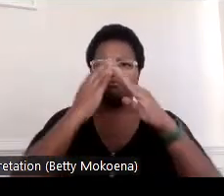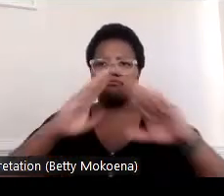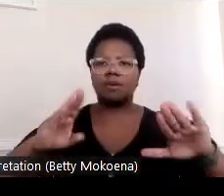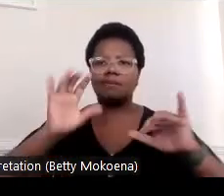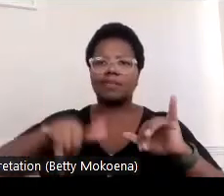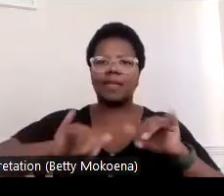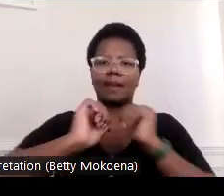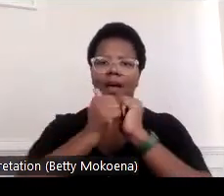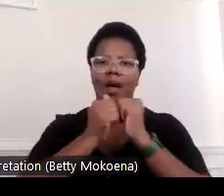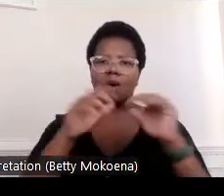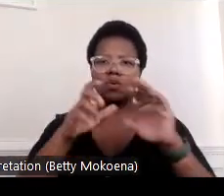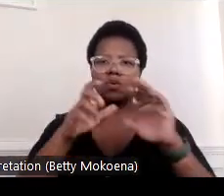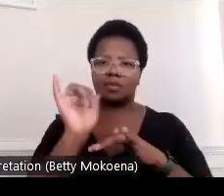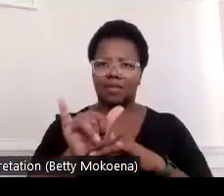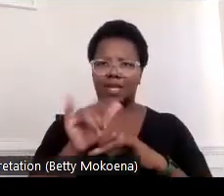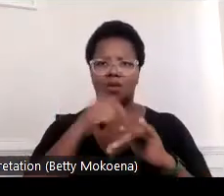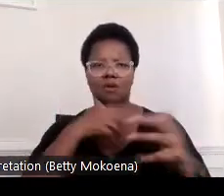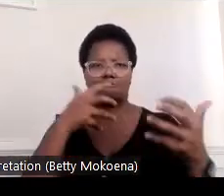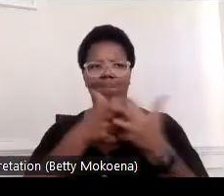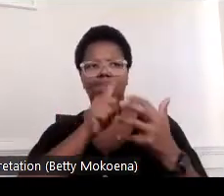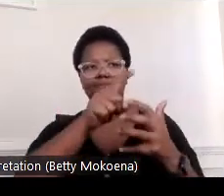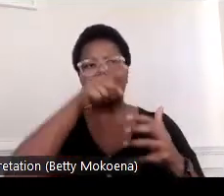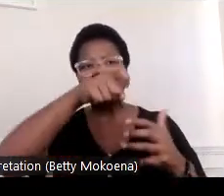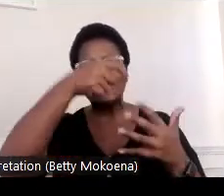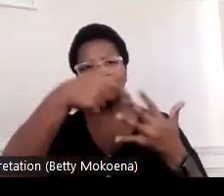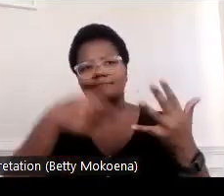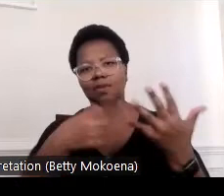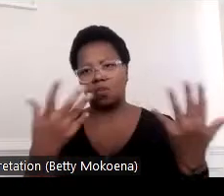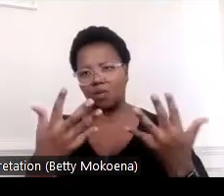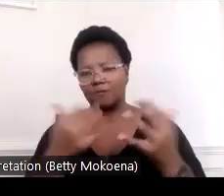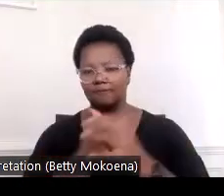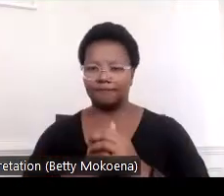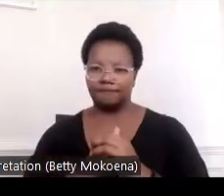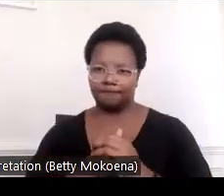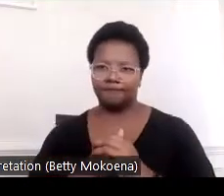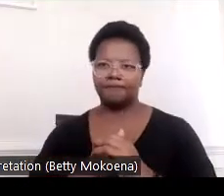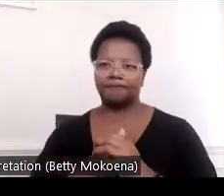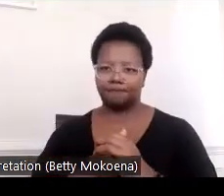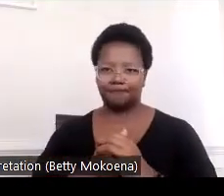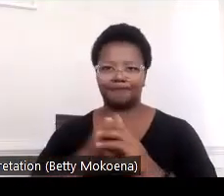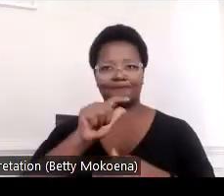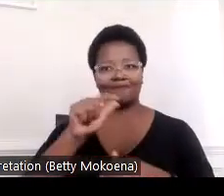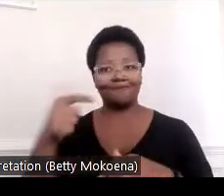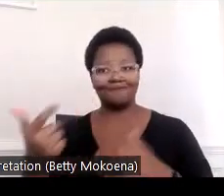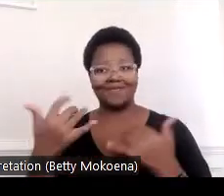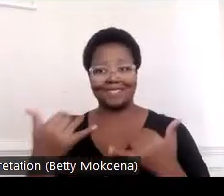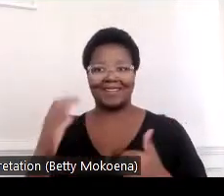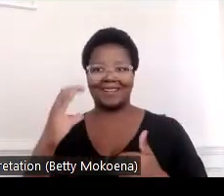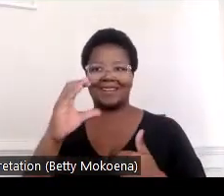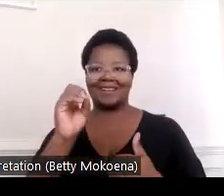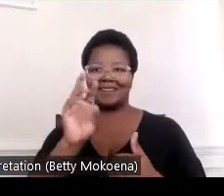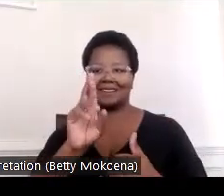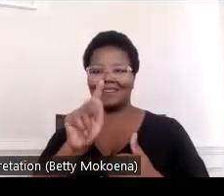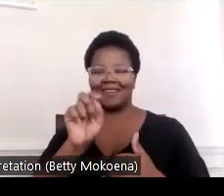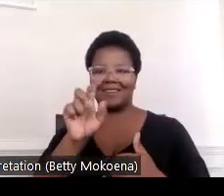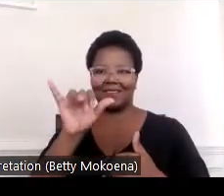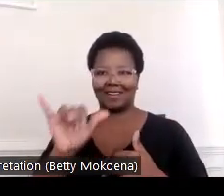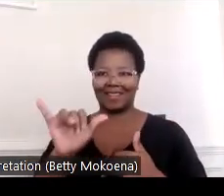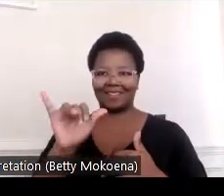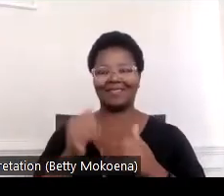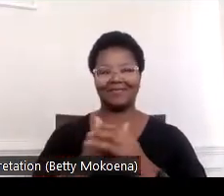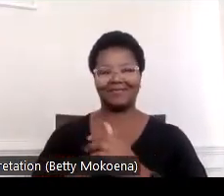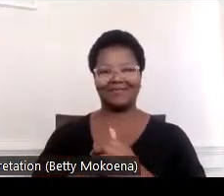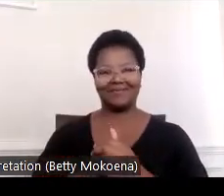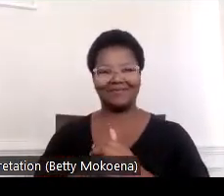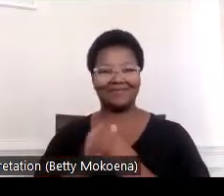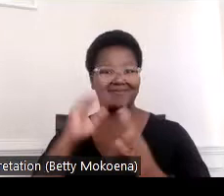algún problema o alguna desafío que surja y ajustarnos para poder ayudar a esas personas cuando ellos tengan alguna